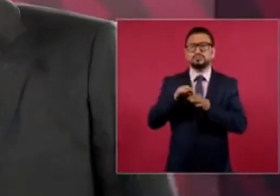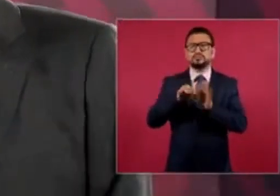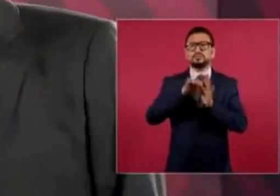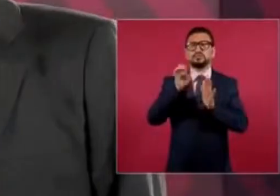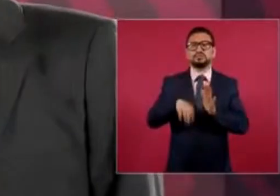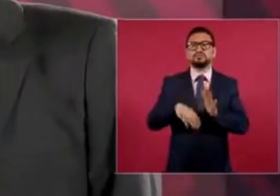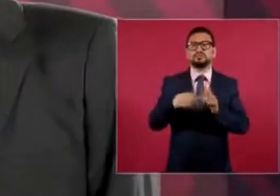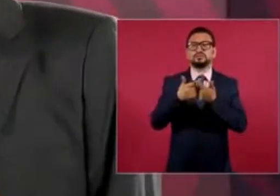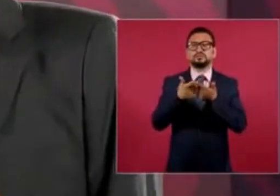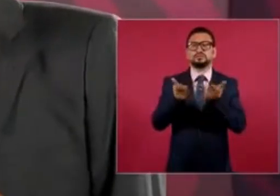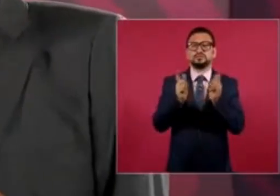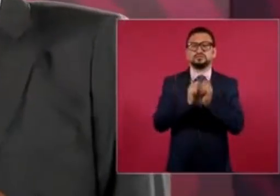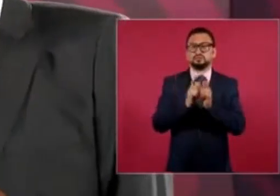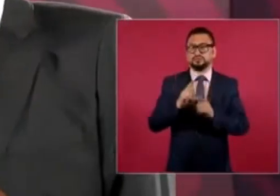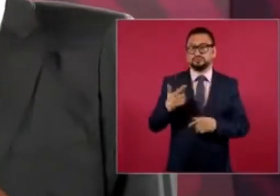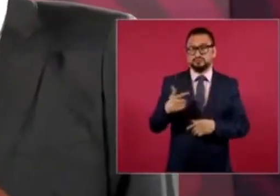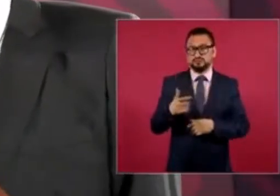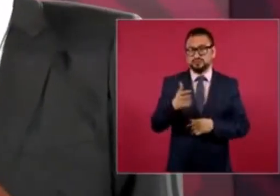de Guanajuato